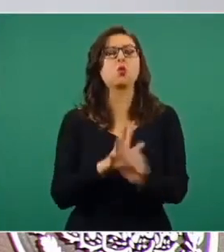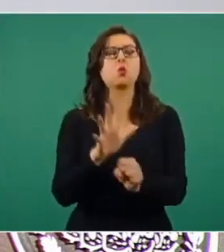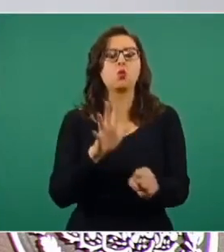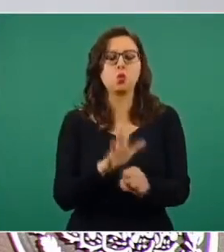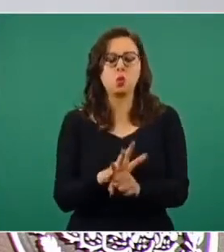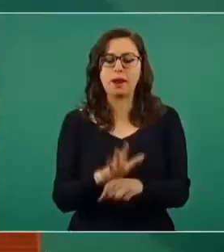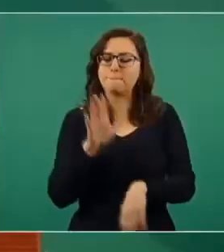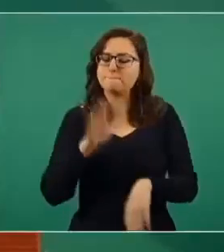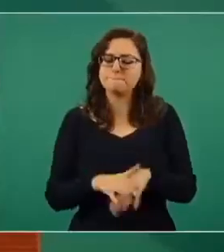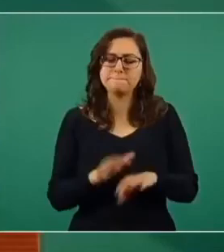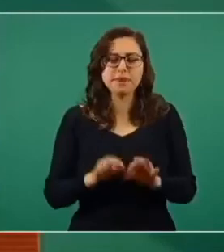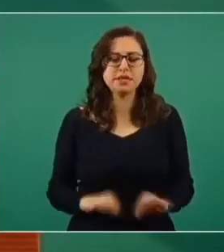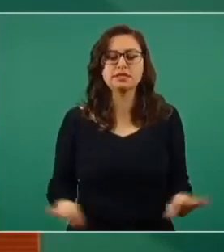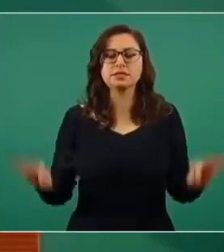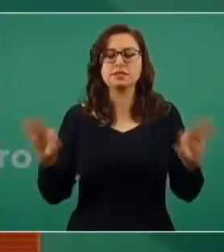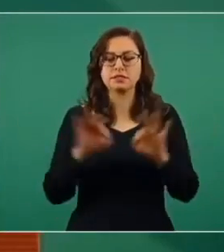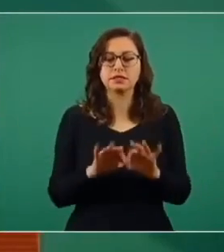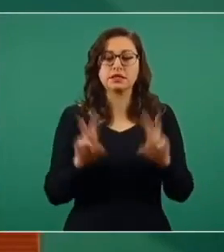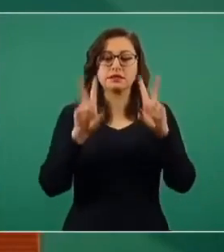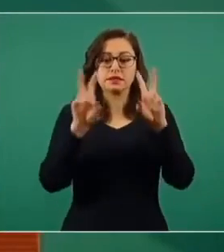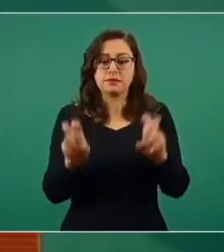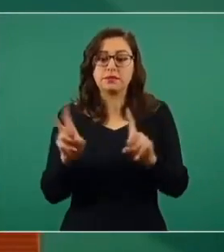destacan fundamentalmente el